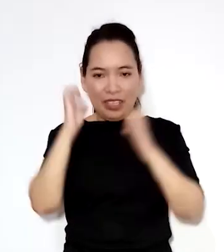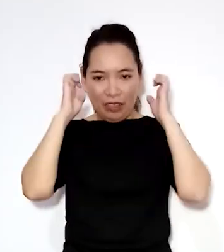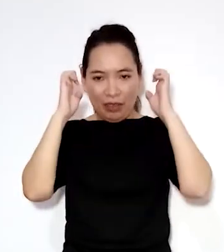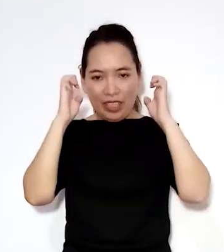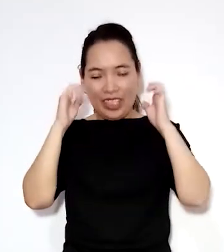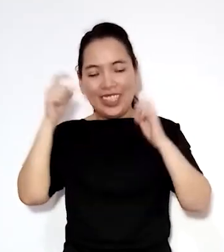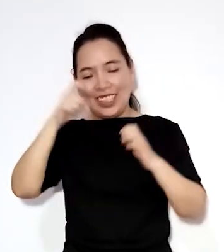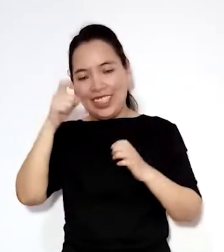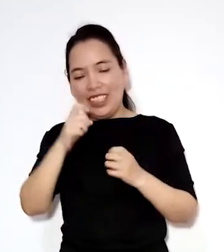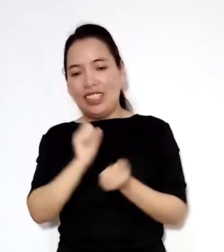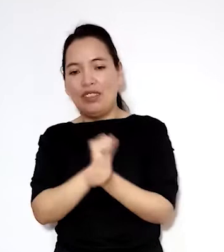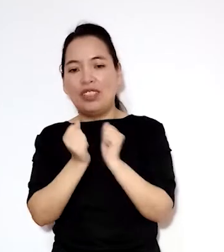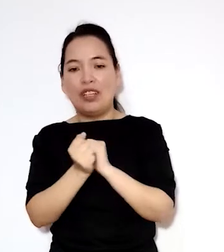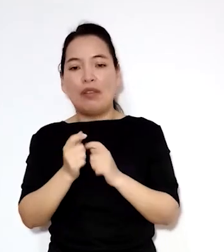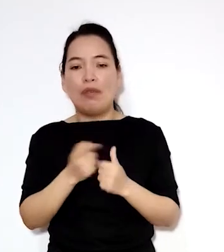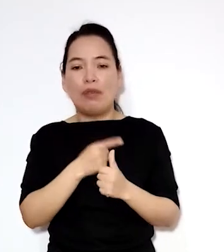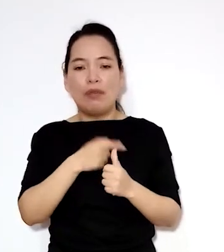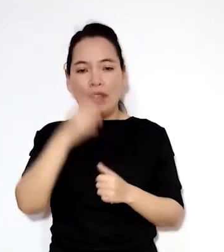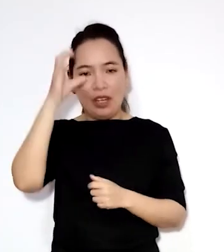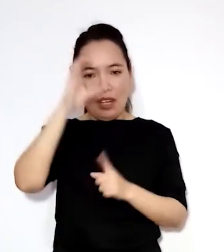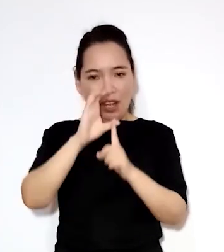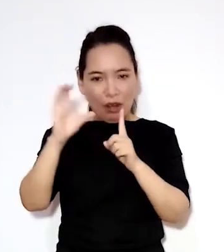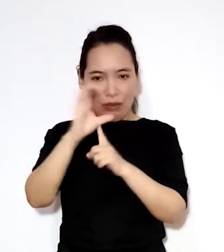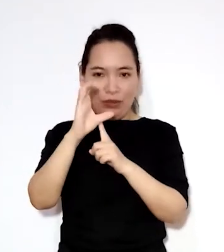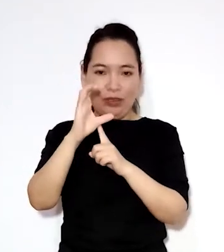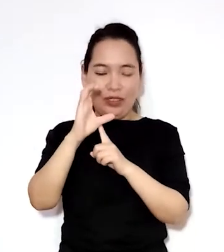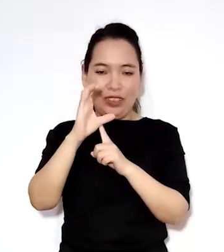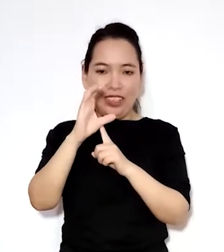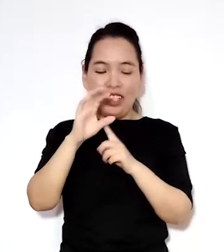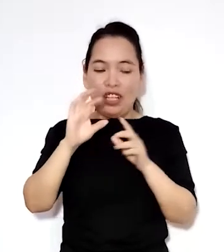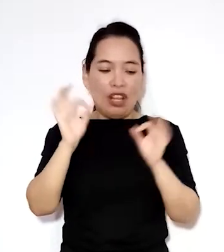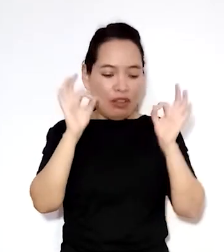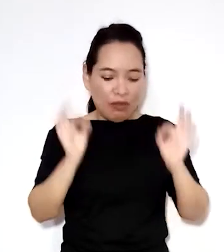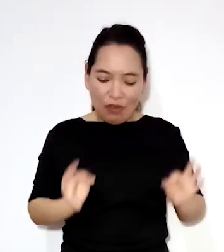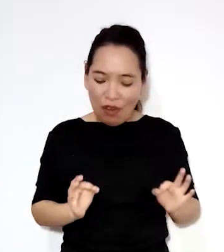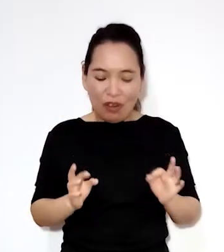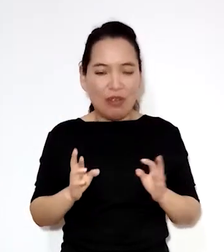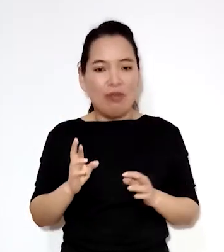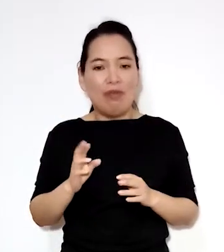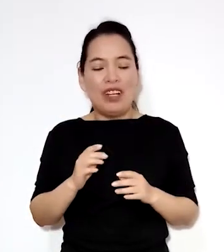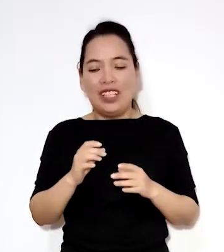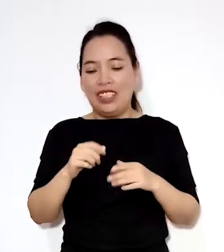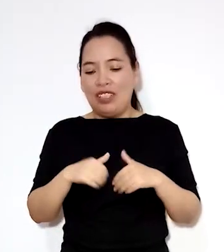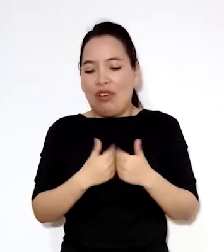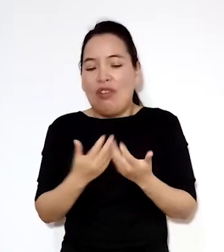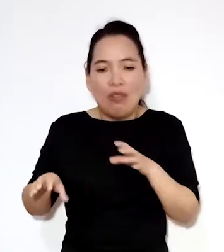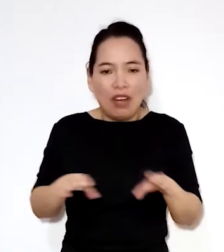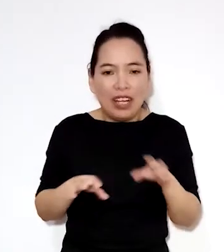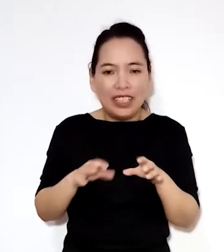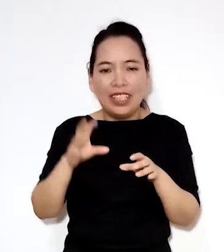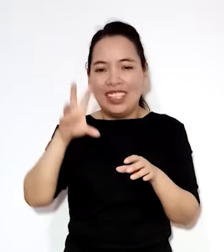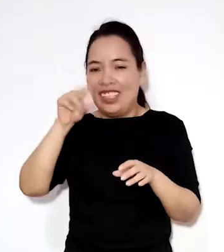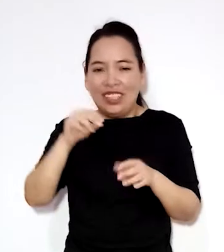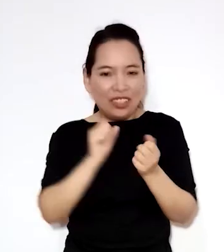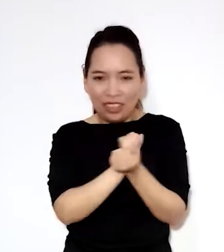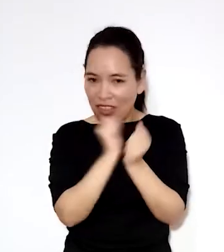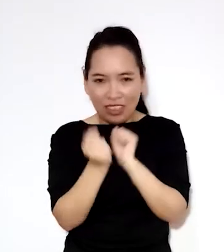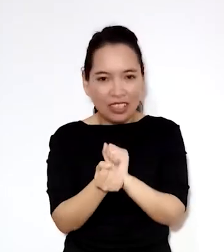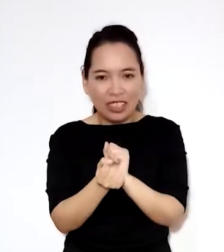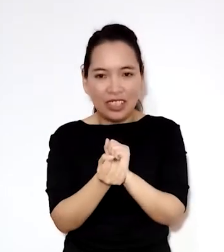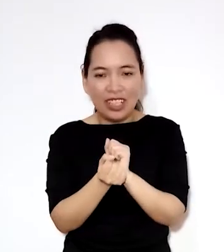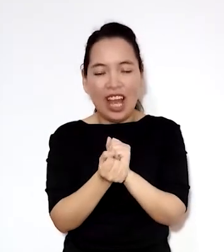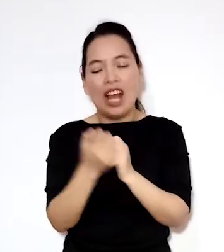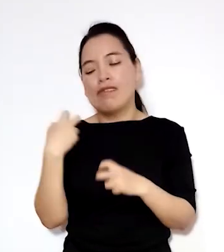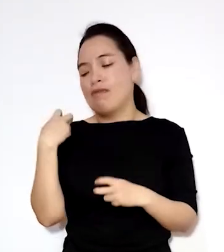decir, las culturas, esos pensamientos, esas formas de hacer, esas rutinas que siempre están ahí, mientras eso